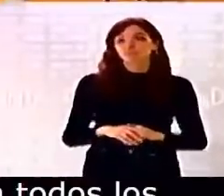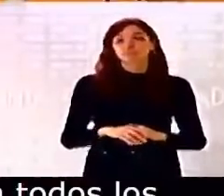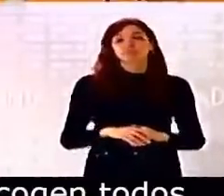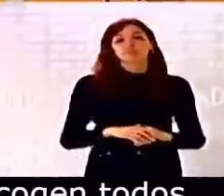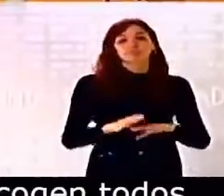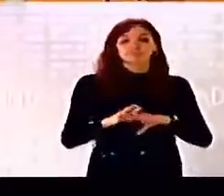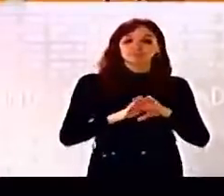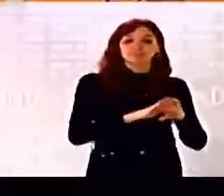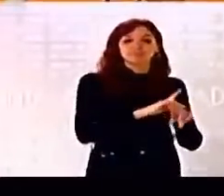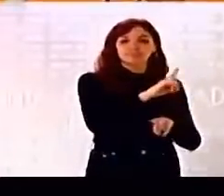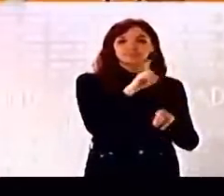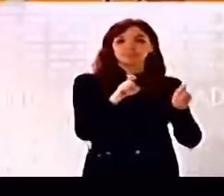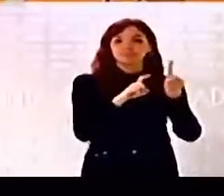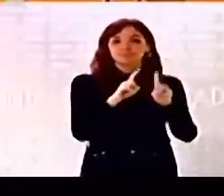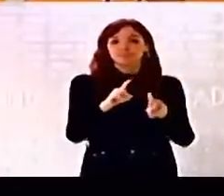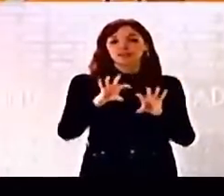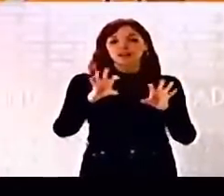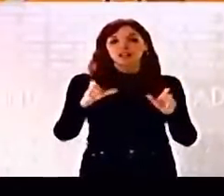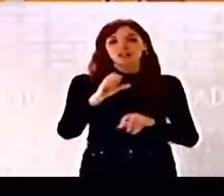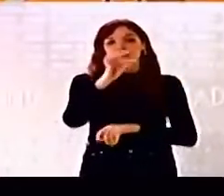José Emiliano Barrena, de la cadena SER.